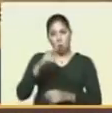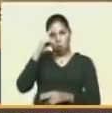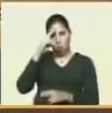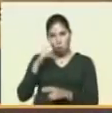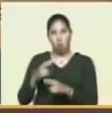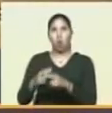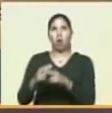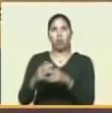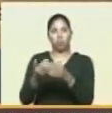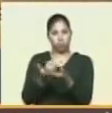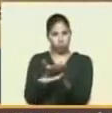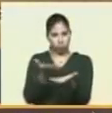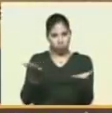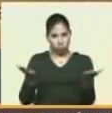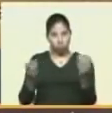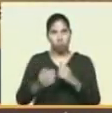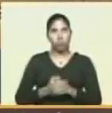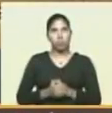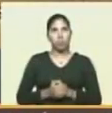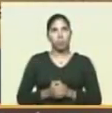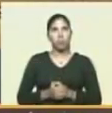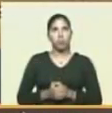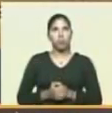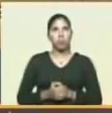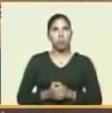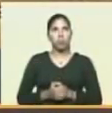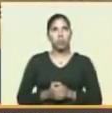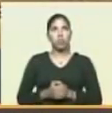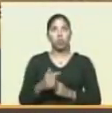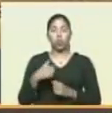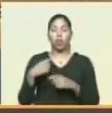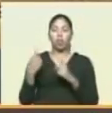Asamblea Nacional Constituyente, para tratar de,